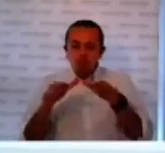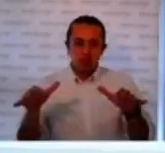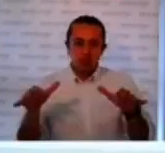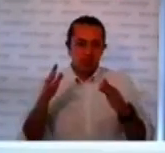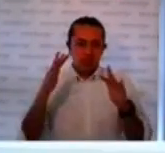precisa